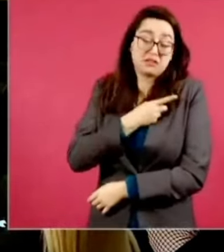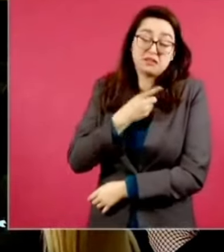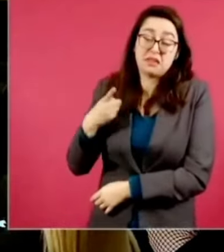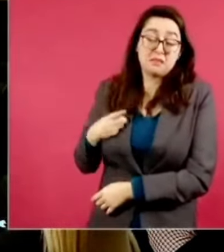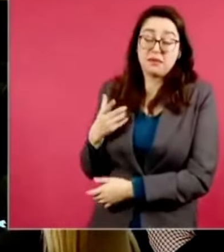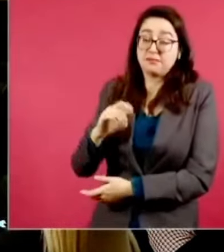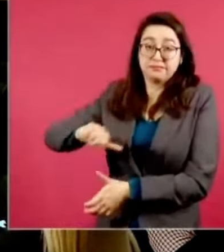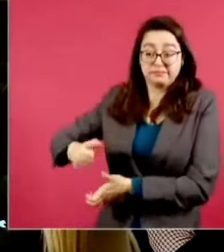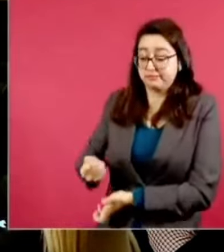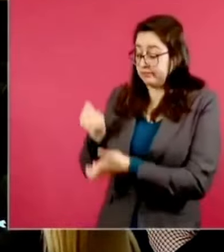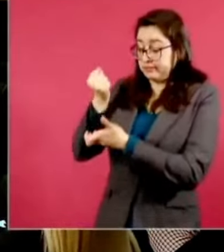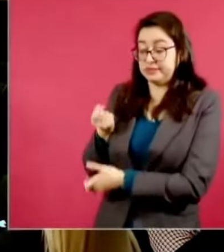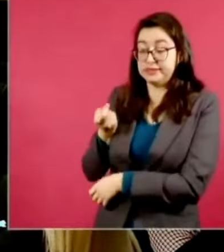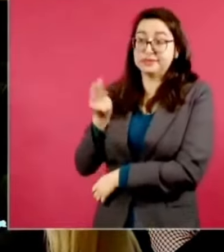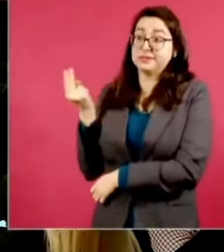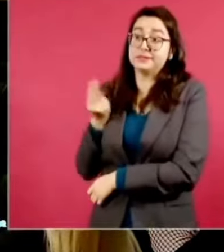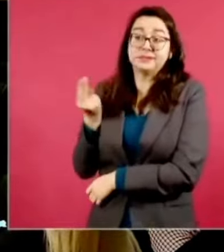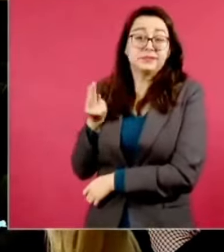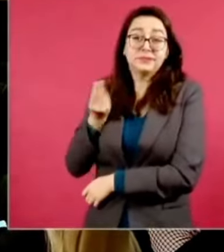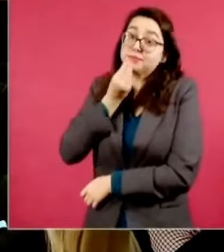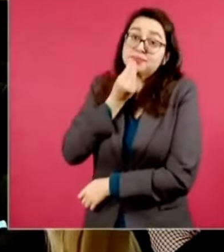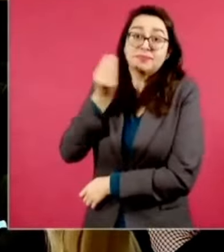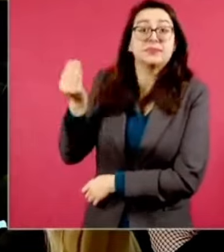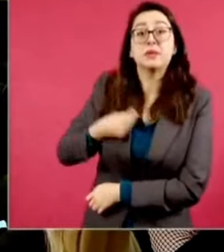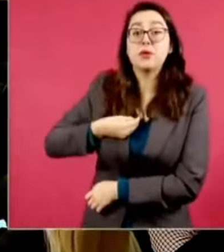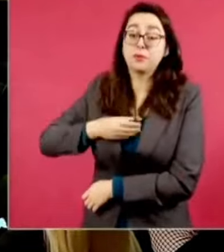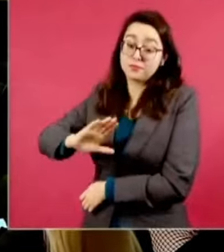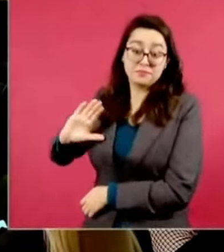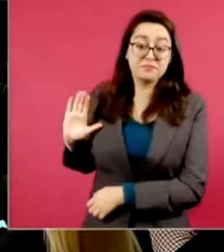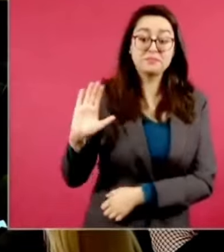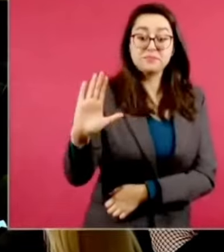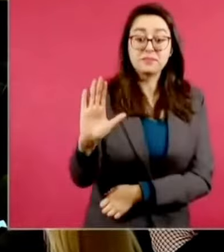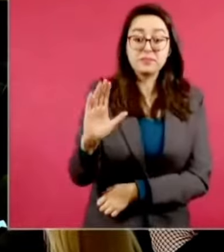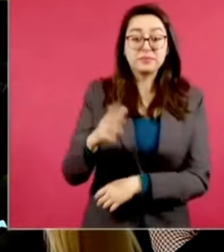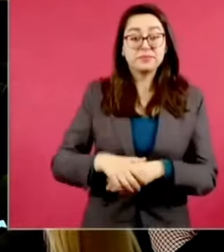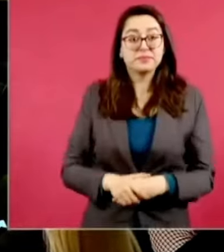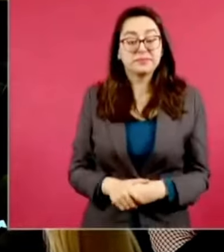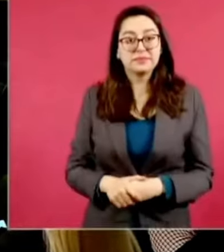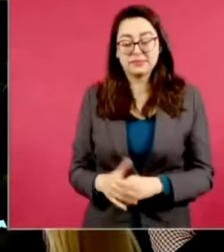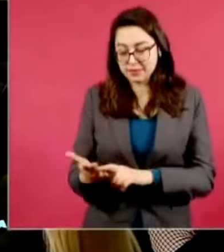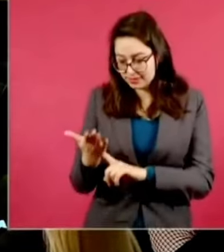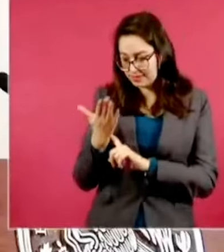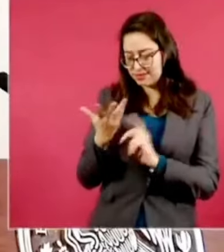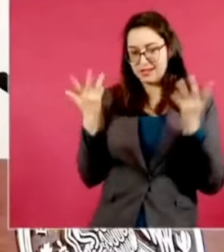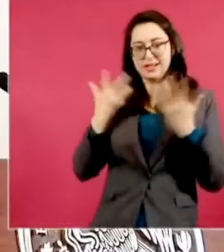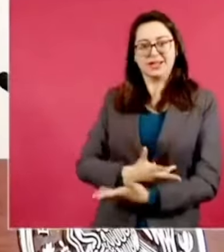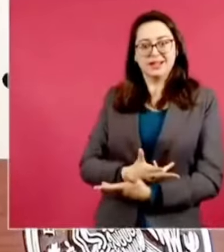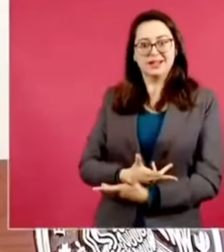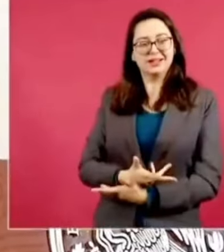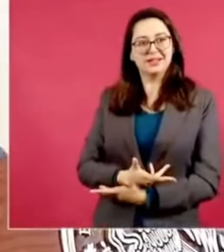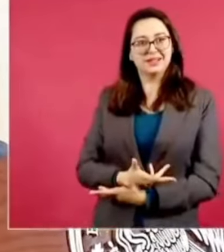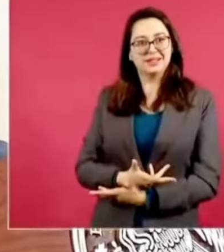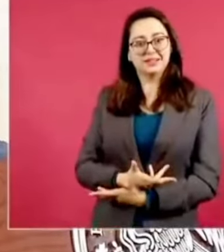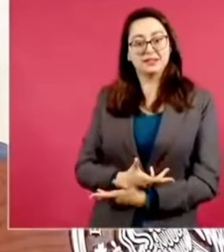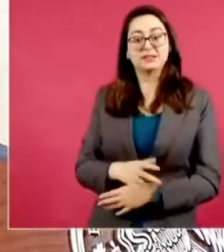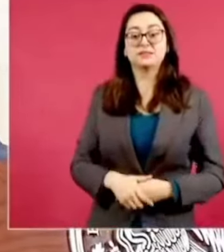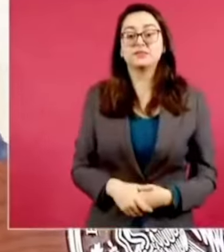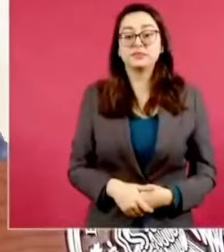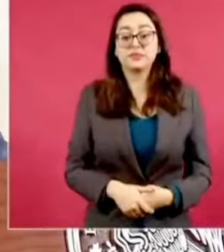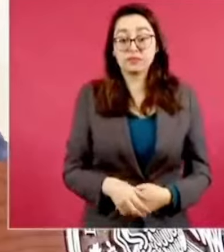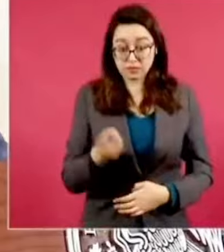todas las condonaciones en el pago de impuestos. ¿Y quién hizo la